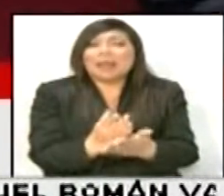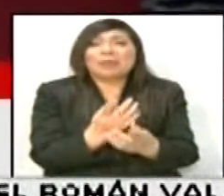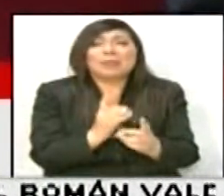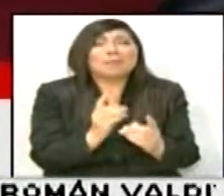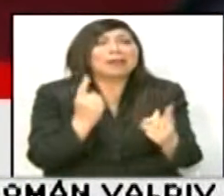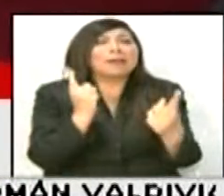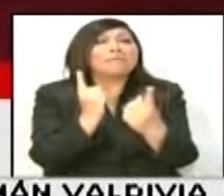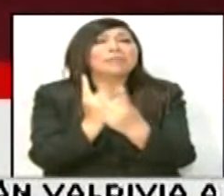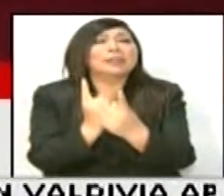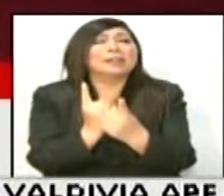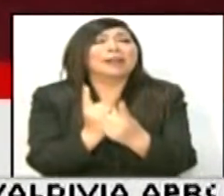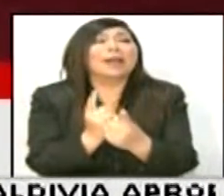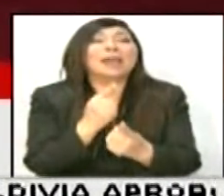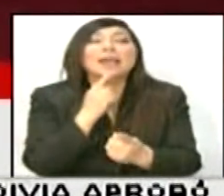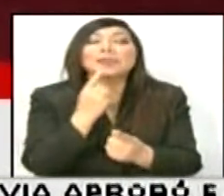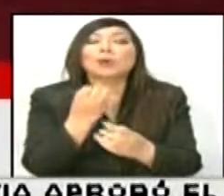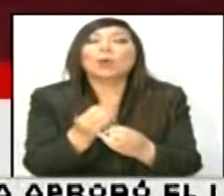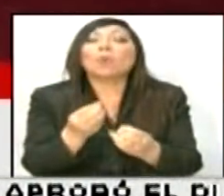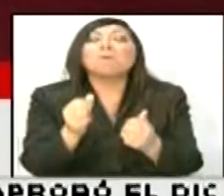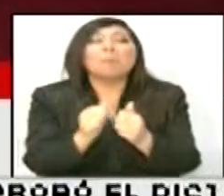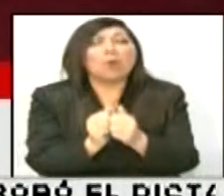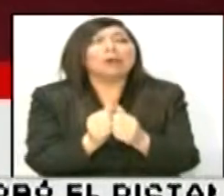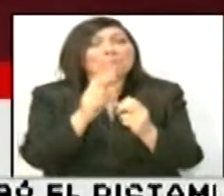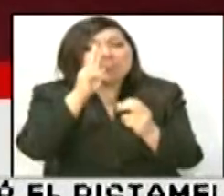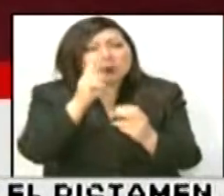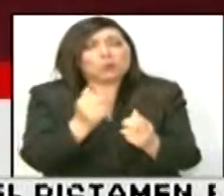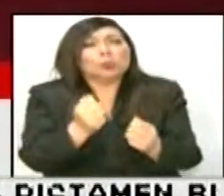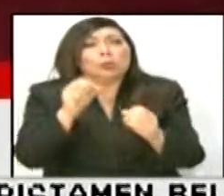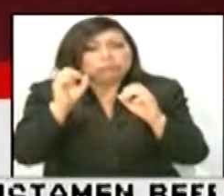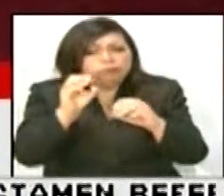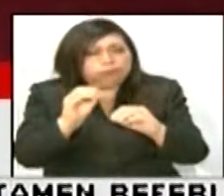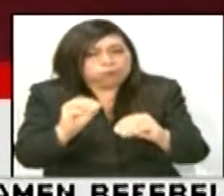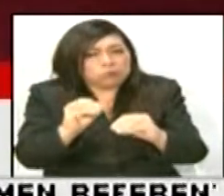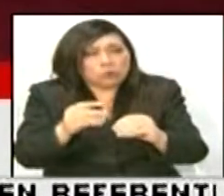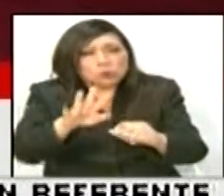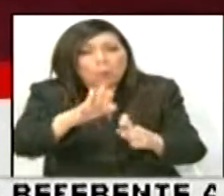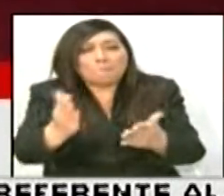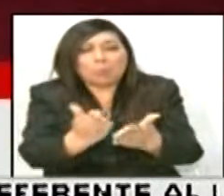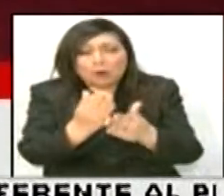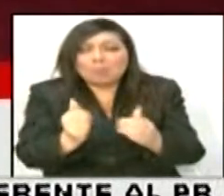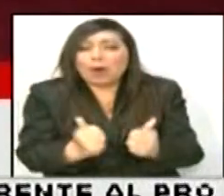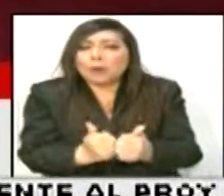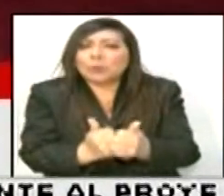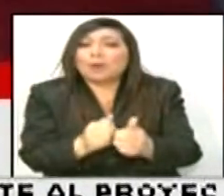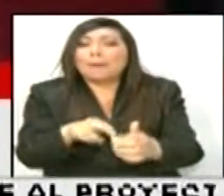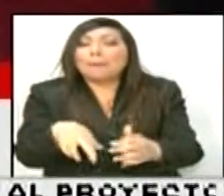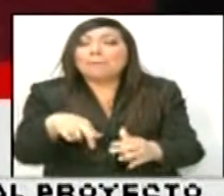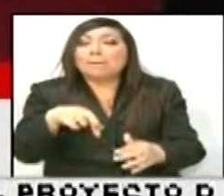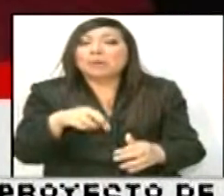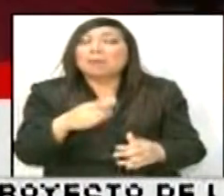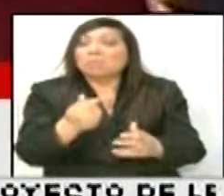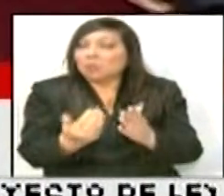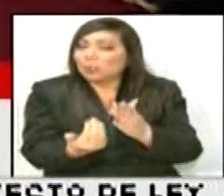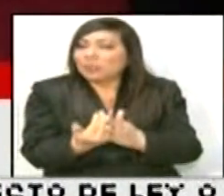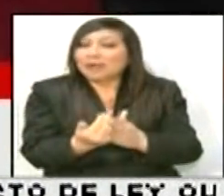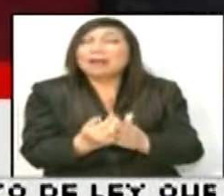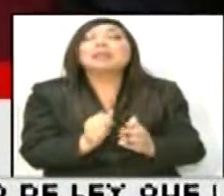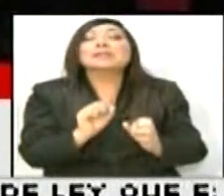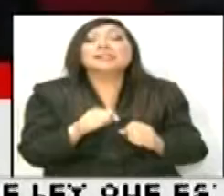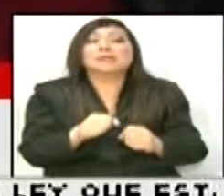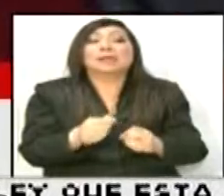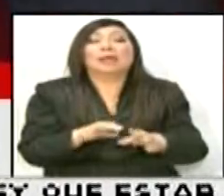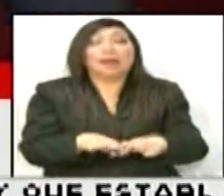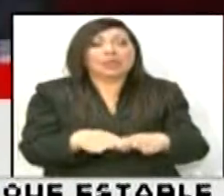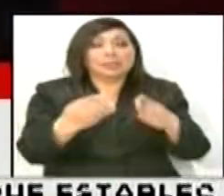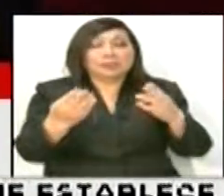democracia que enfrenta la corrupción es una democracia con pueblo, con patria, con capacidades de resolver sus problemas. Por eso es que el Nuevo Perú va a votar a